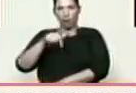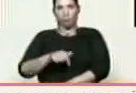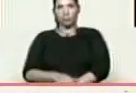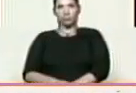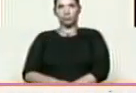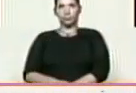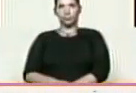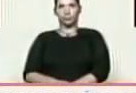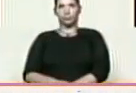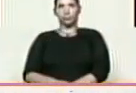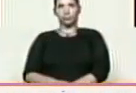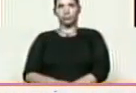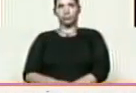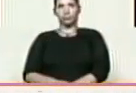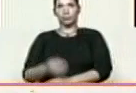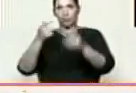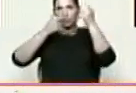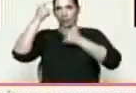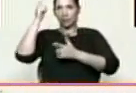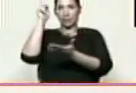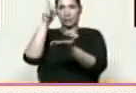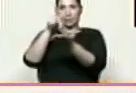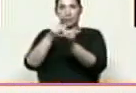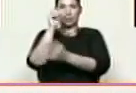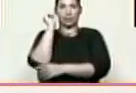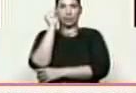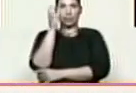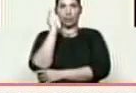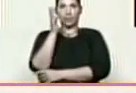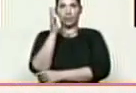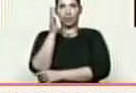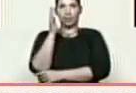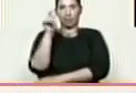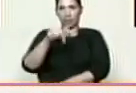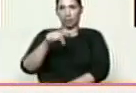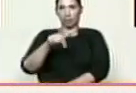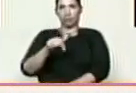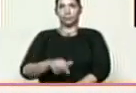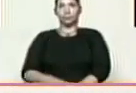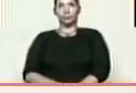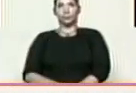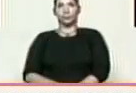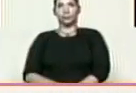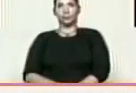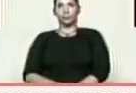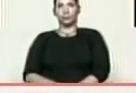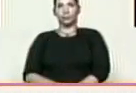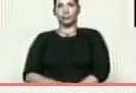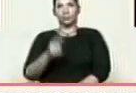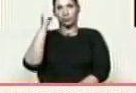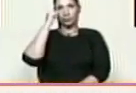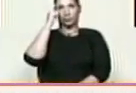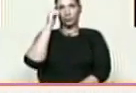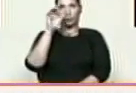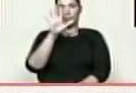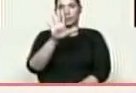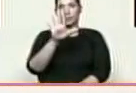El comandante Chávez asistió a esta asamblea aquí, a este Palacio Federal Legislativo, el día